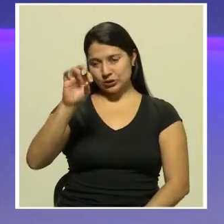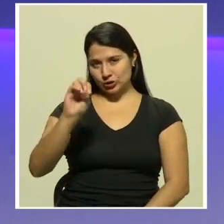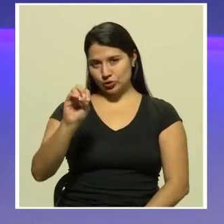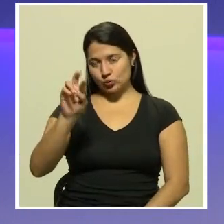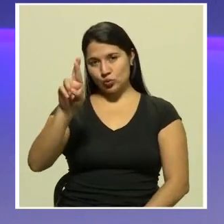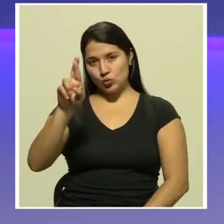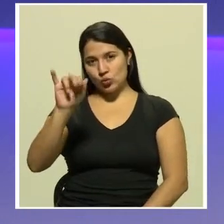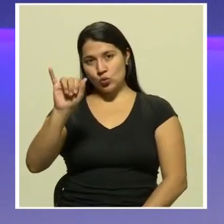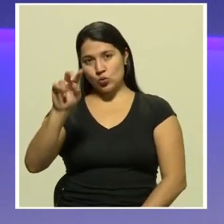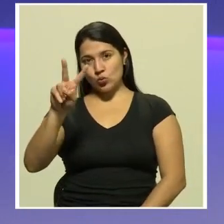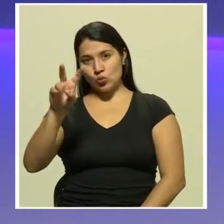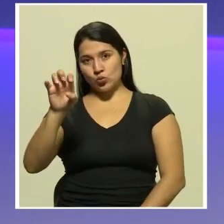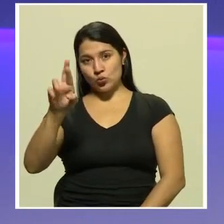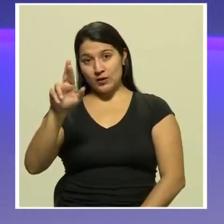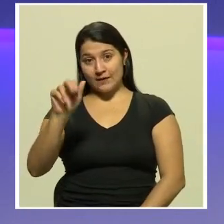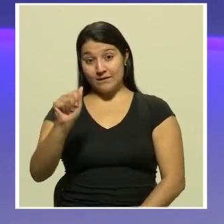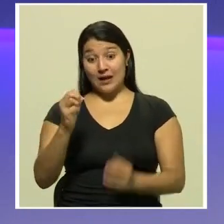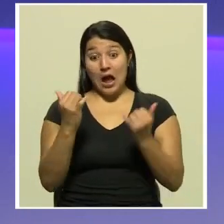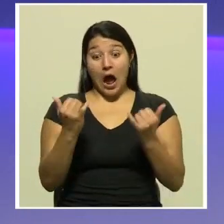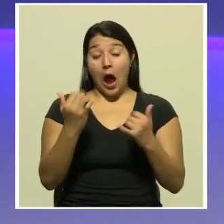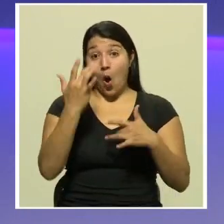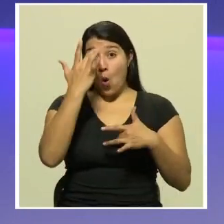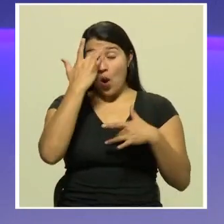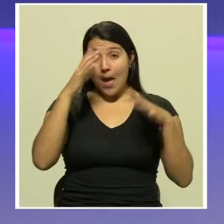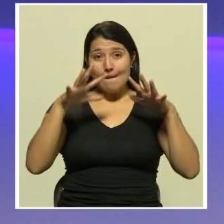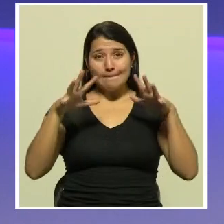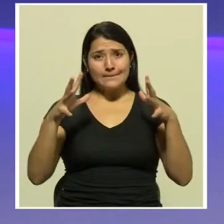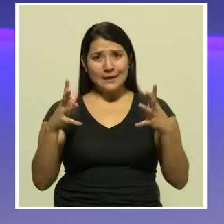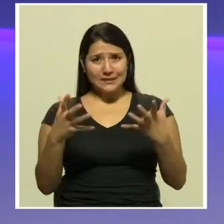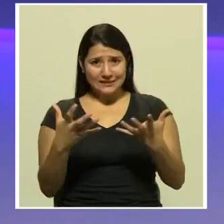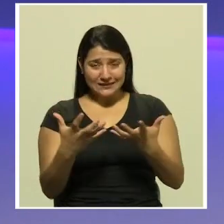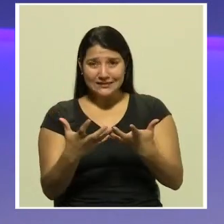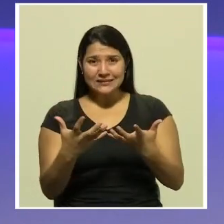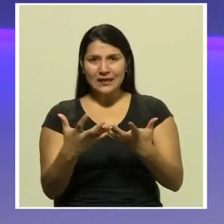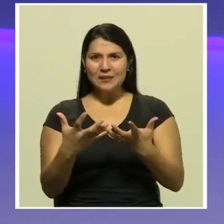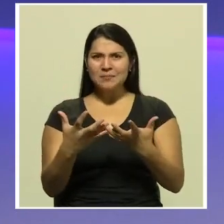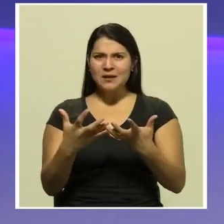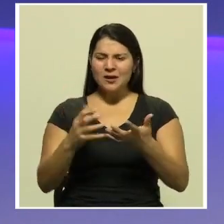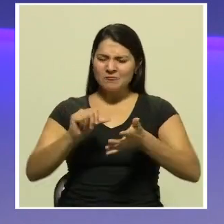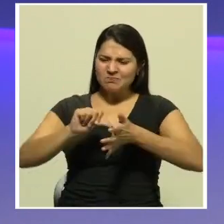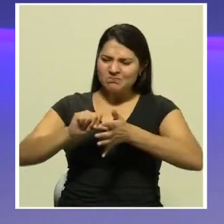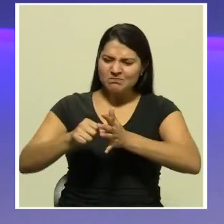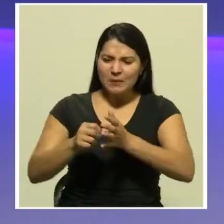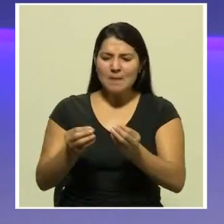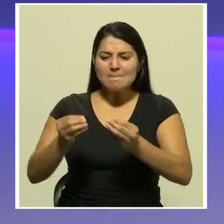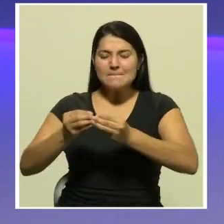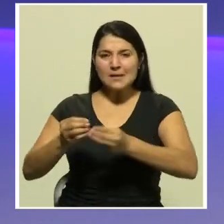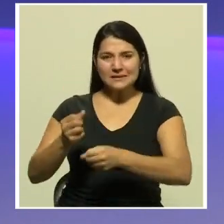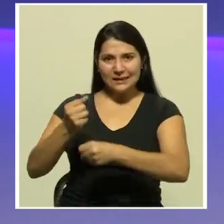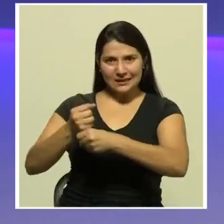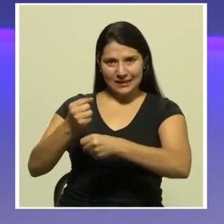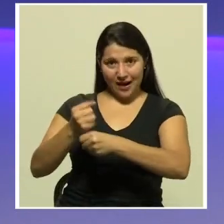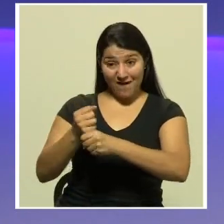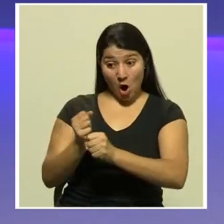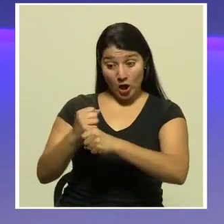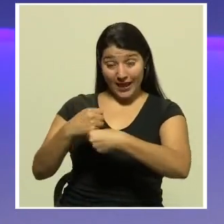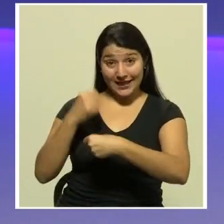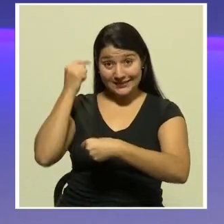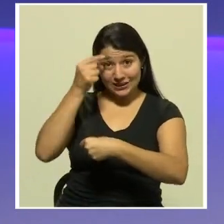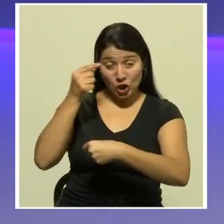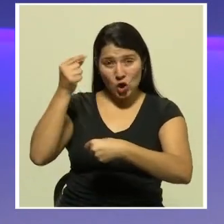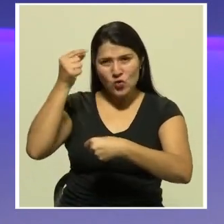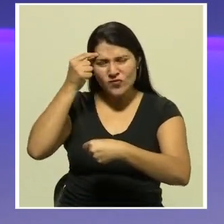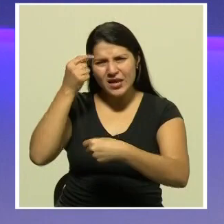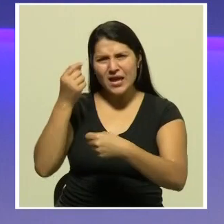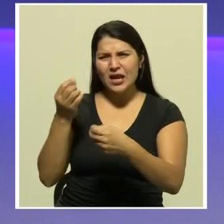Ahora que la pandemia revalorizó el trabajo del Estado en temas tan vitales como la salud de las